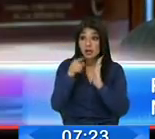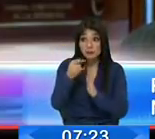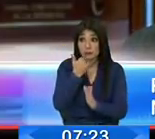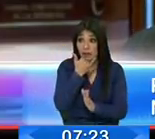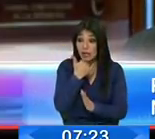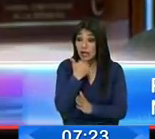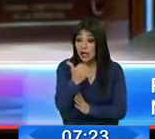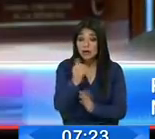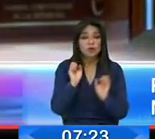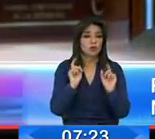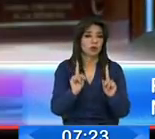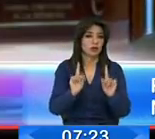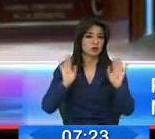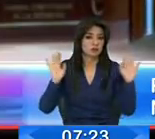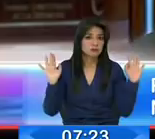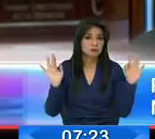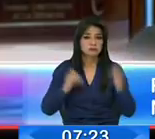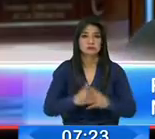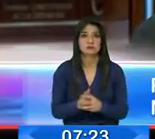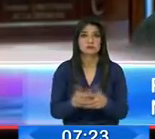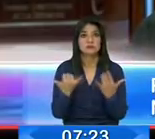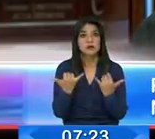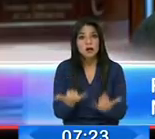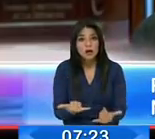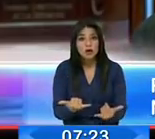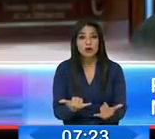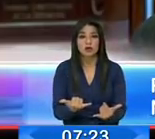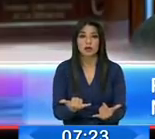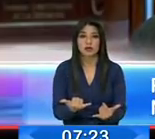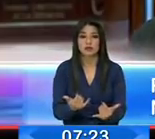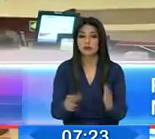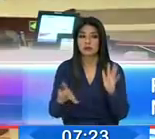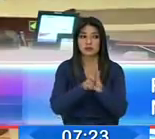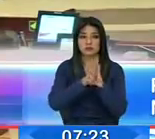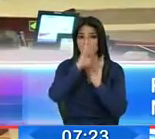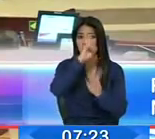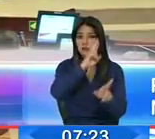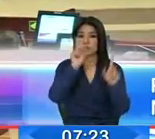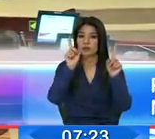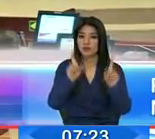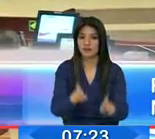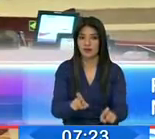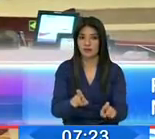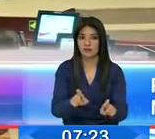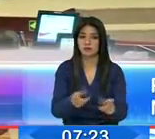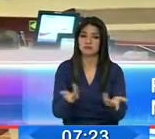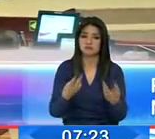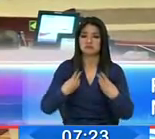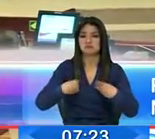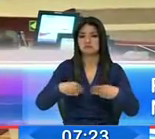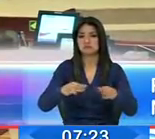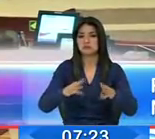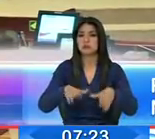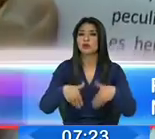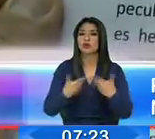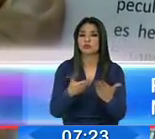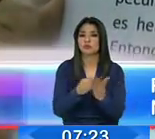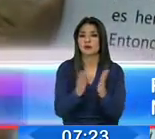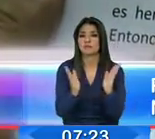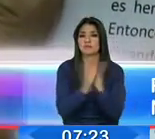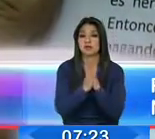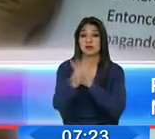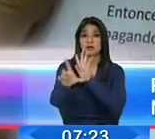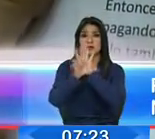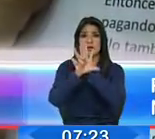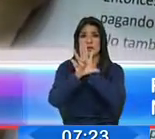hubiere, ¿no es cierto? Porque no podemos nosotros transgredir la ley. Ya se piensa en los mecanismos que se podrían aplicar, porque la ley no